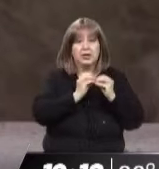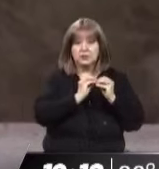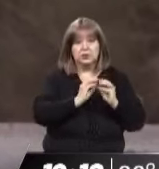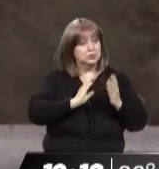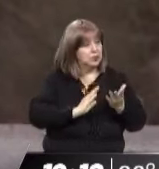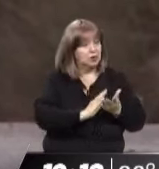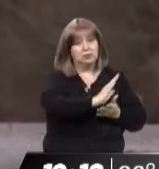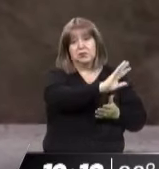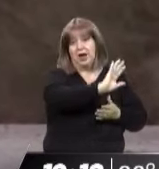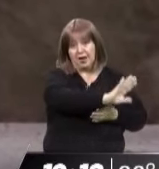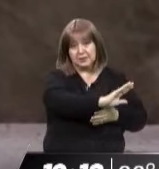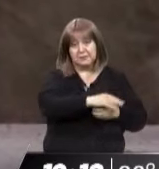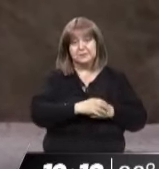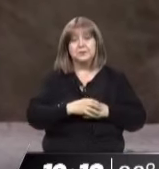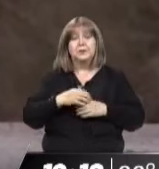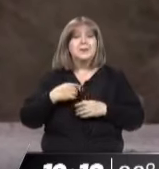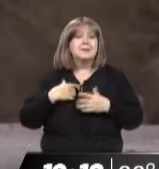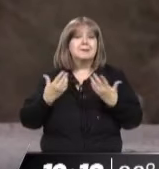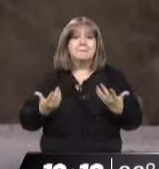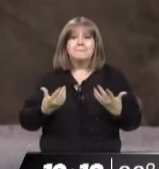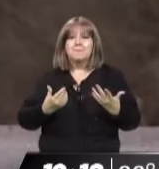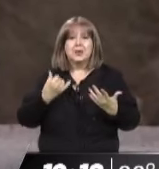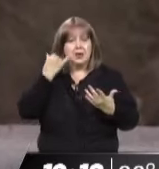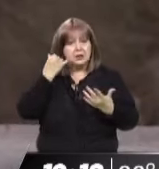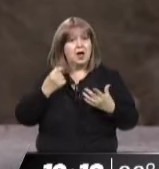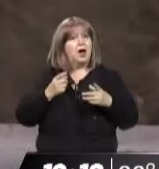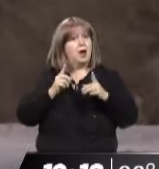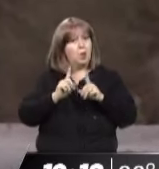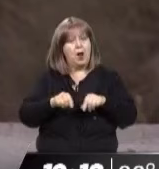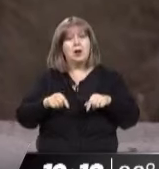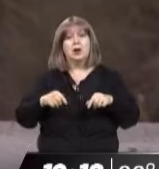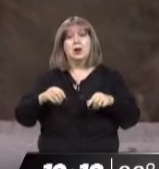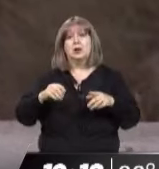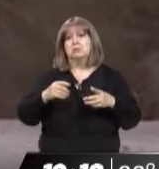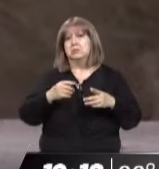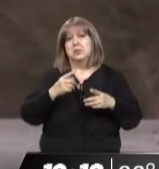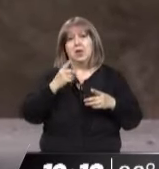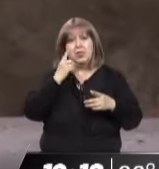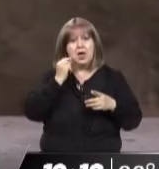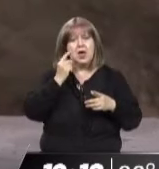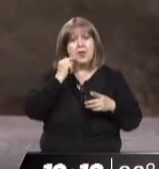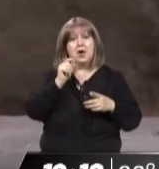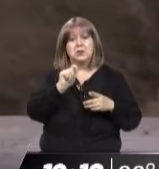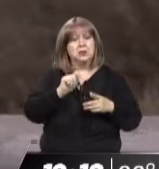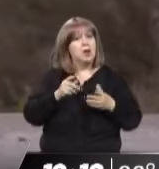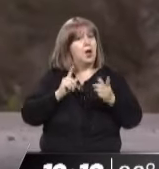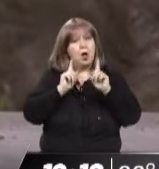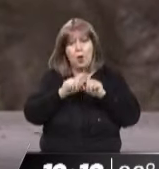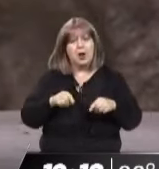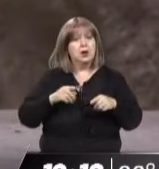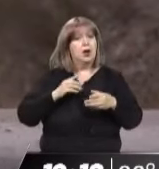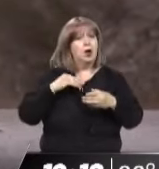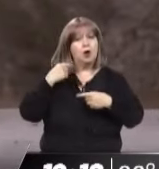Sin dudas, la búsqueda de Abigail Carniel no debe de interrumpirse ni dejar de cesar. Debe de continuar enmarcada en